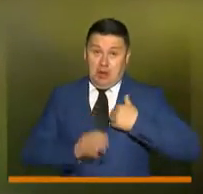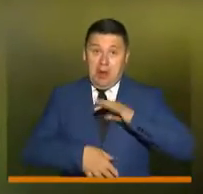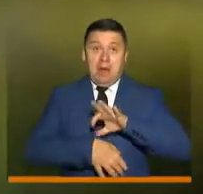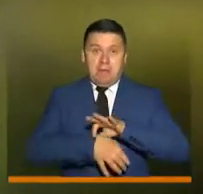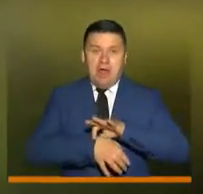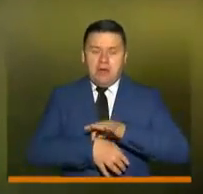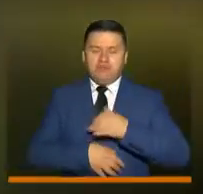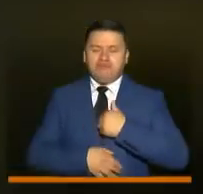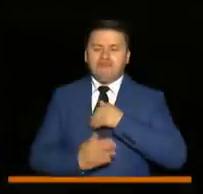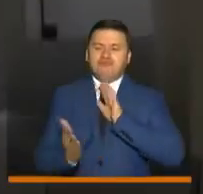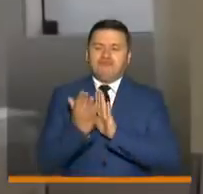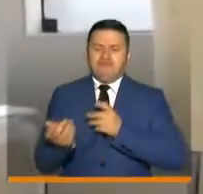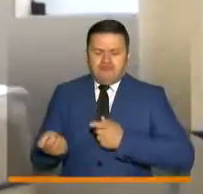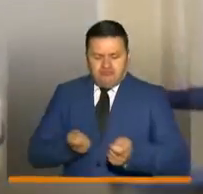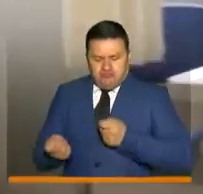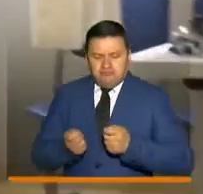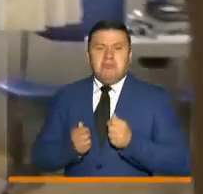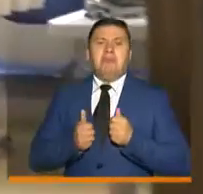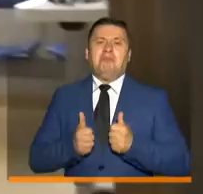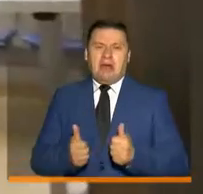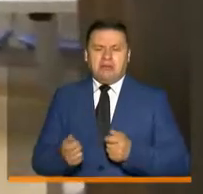hemos enfrentado bastante bien.